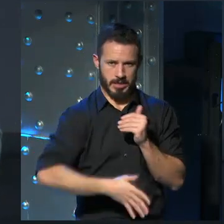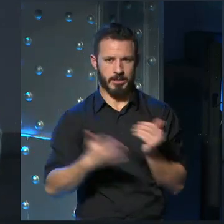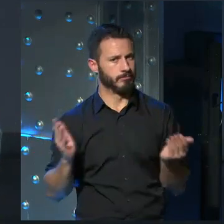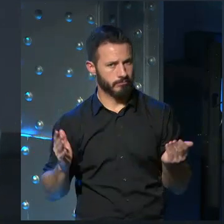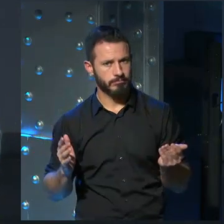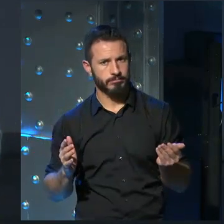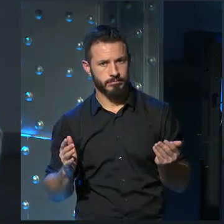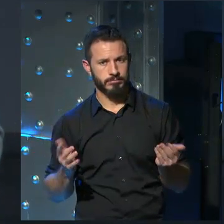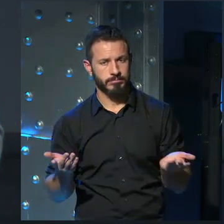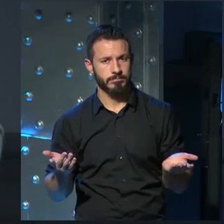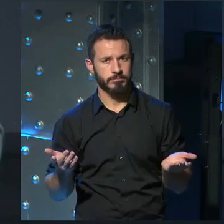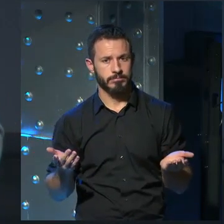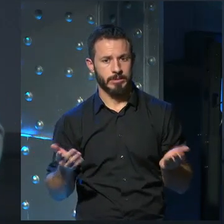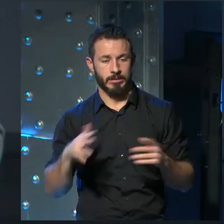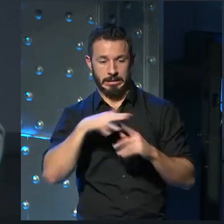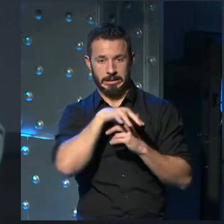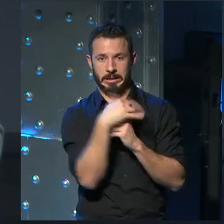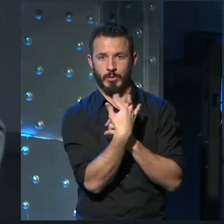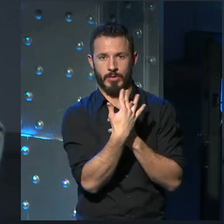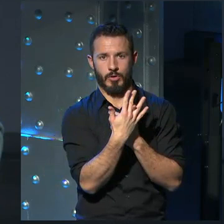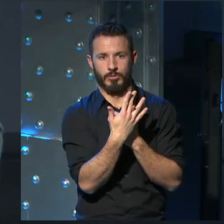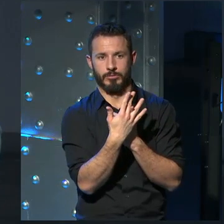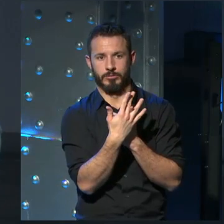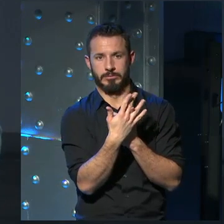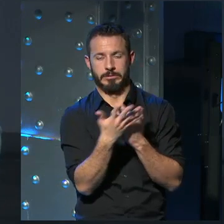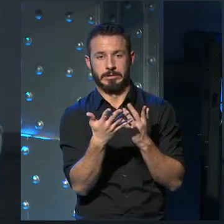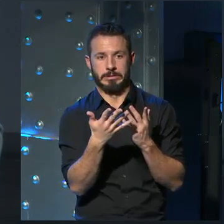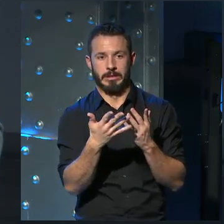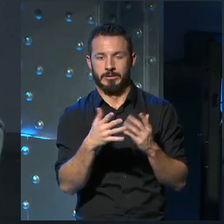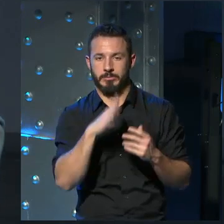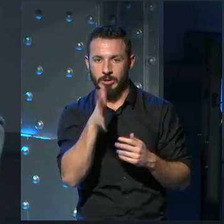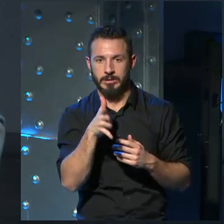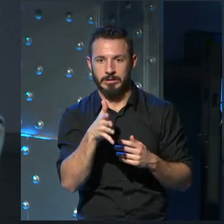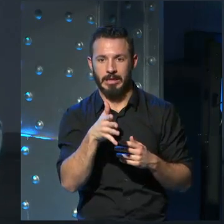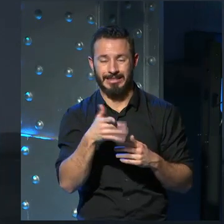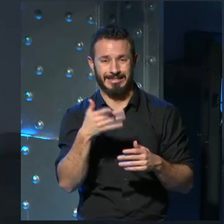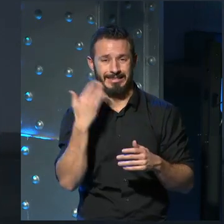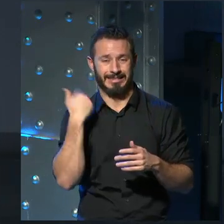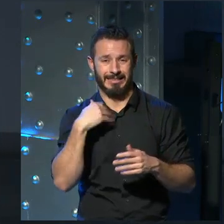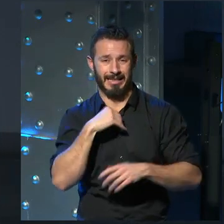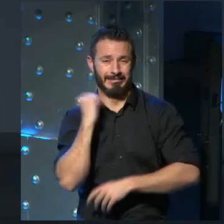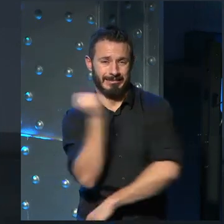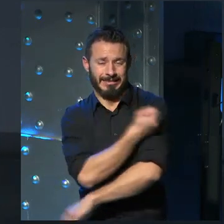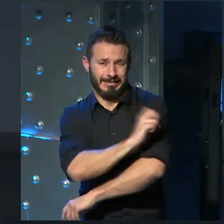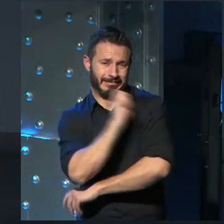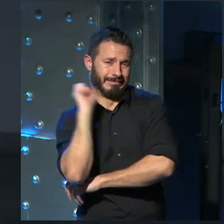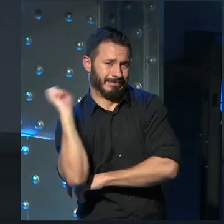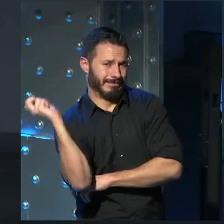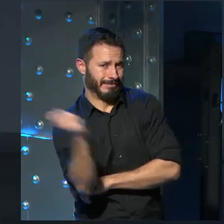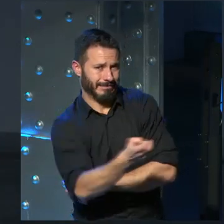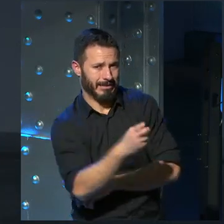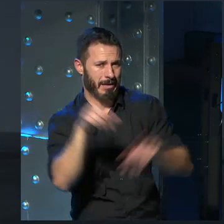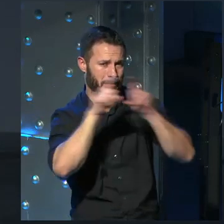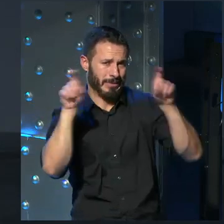la situación en la que se ríe alguno aquí, y es que hay tantas patentes ya ahora mismo y